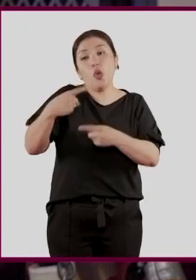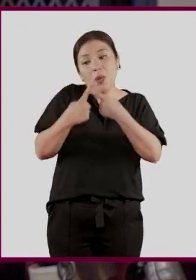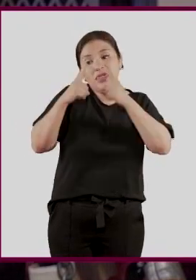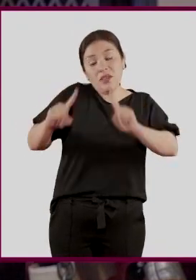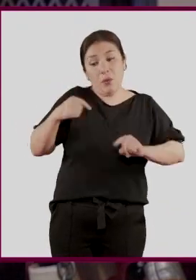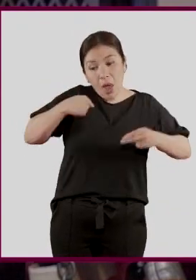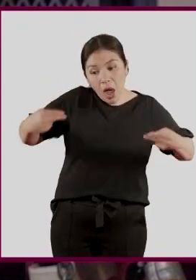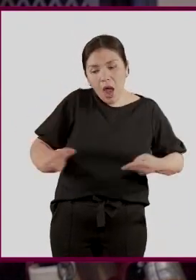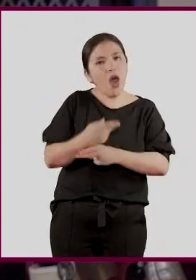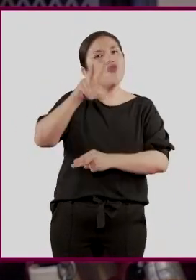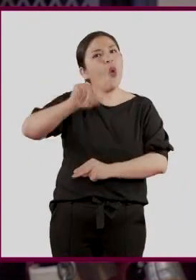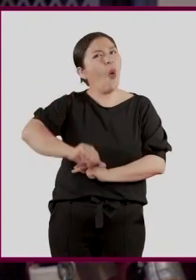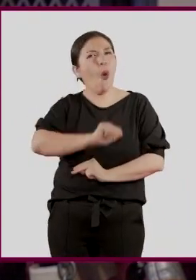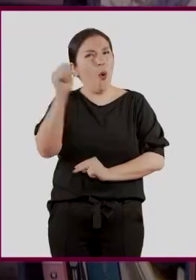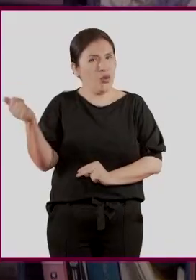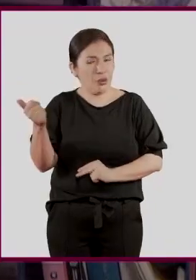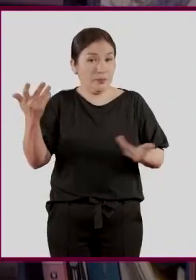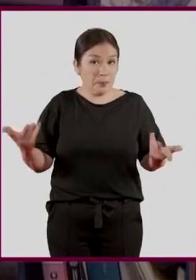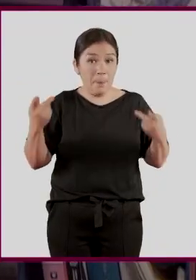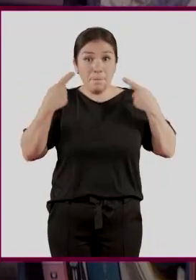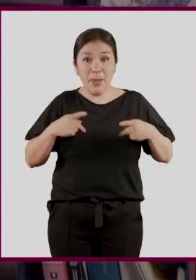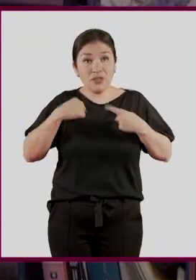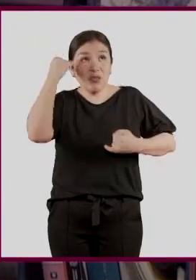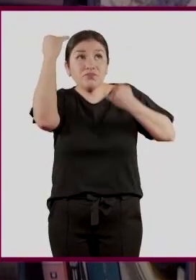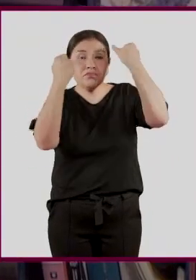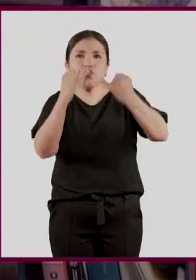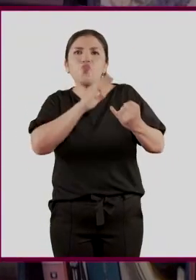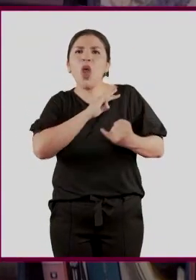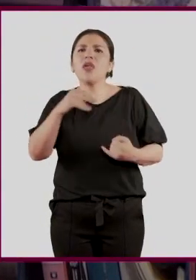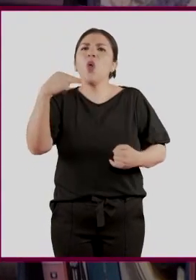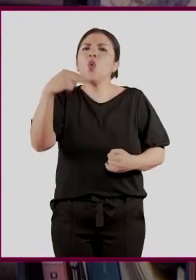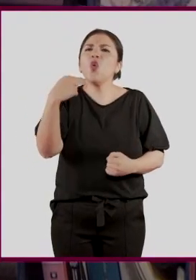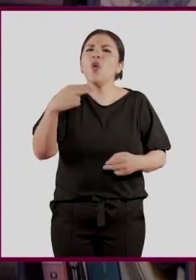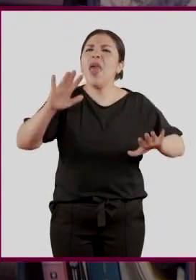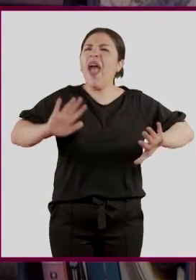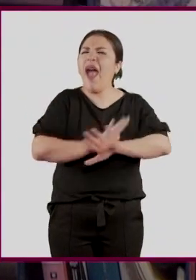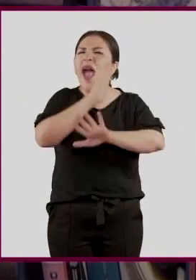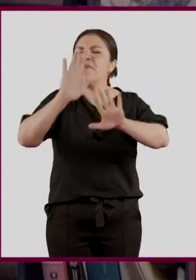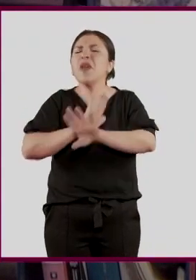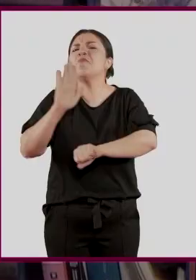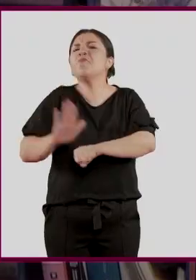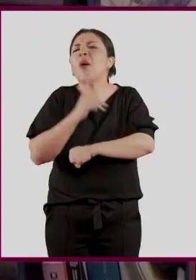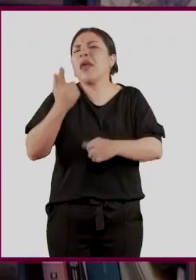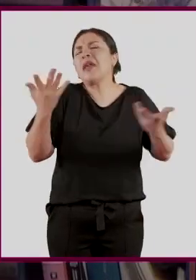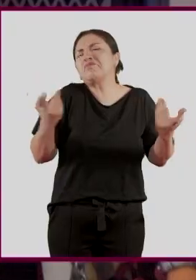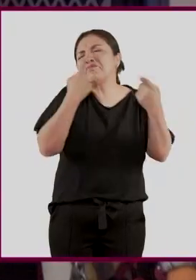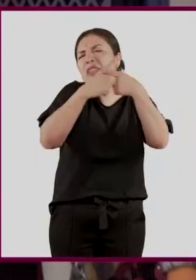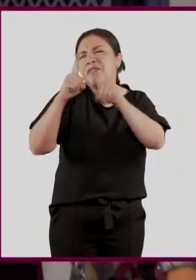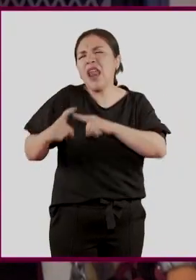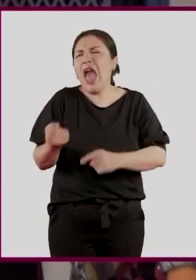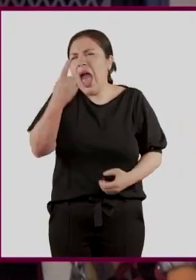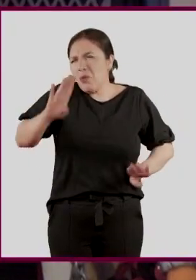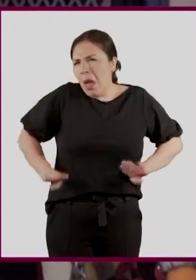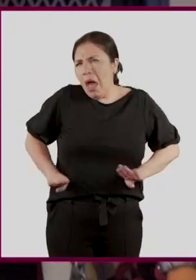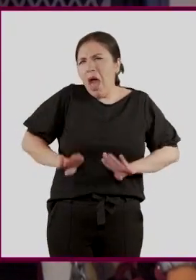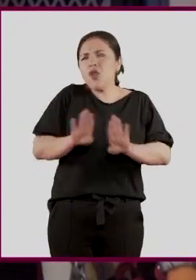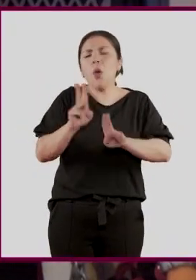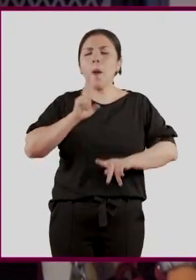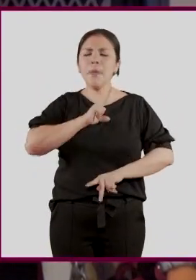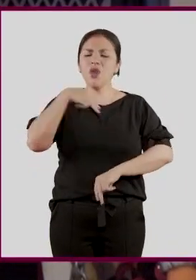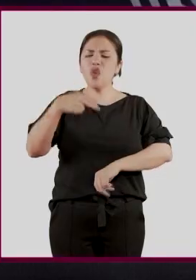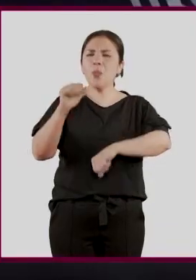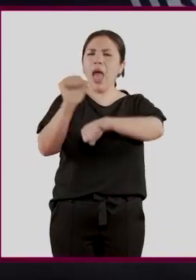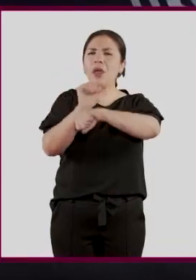nombre distinto al de nacimiento. Las personas creativas pueden usar seudónimos por muchas razones. Algunos adoptan